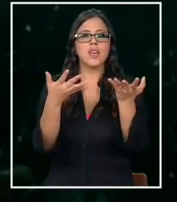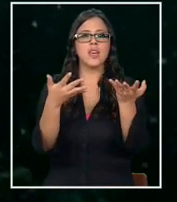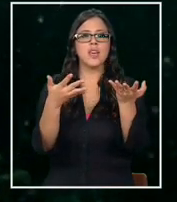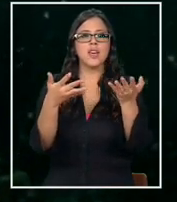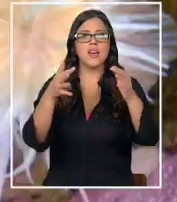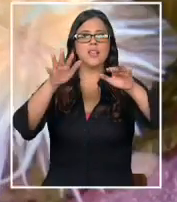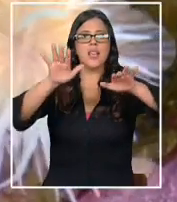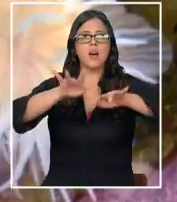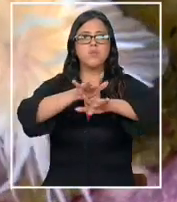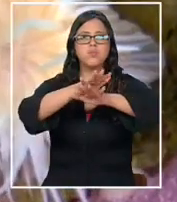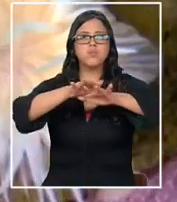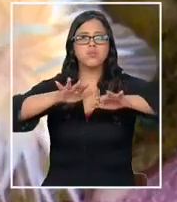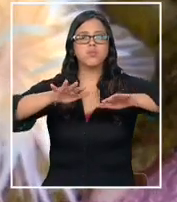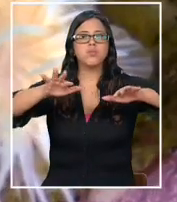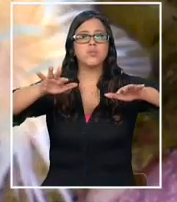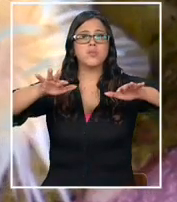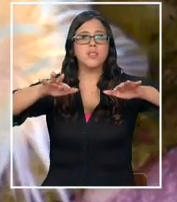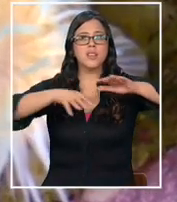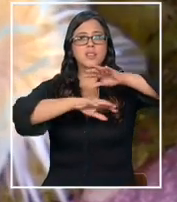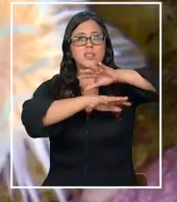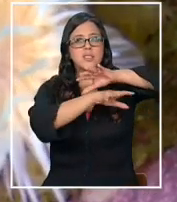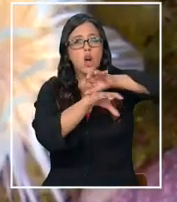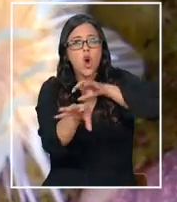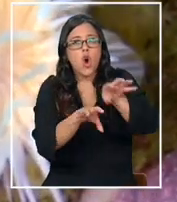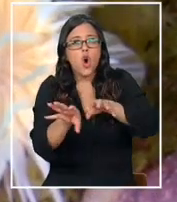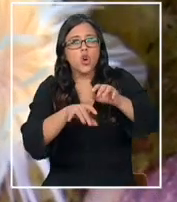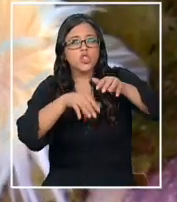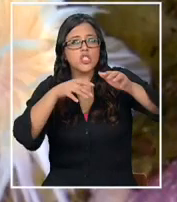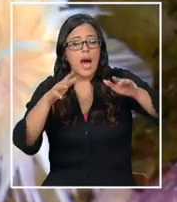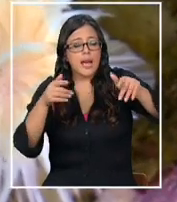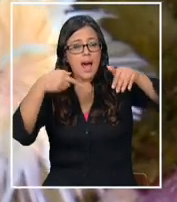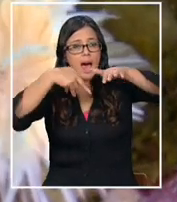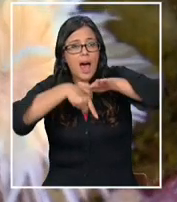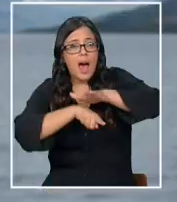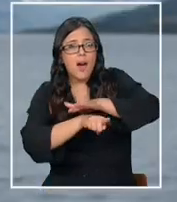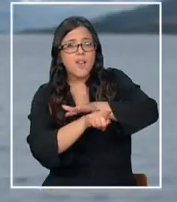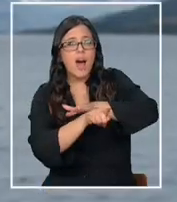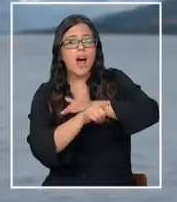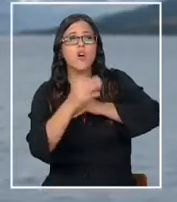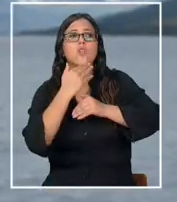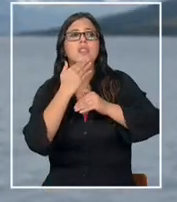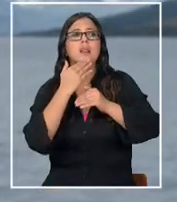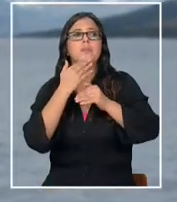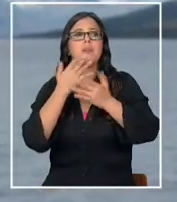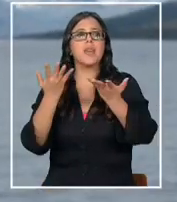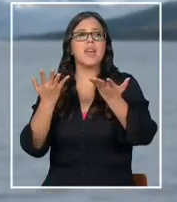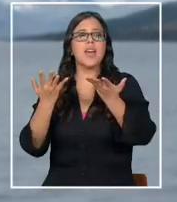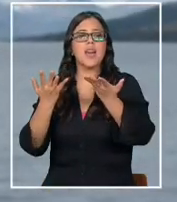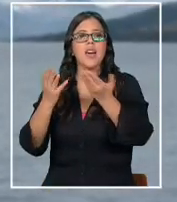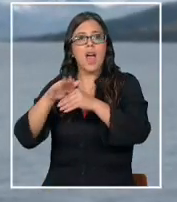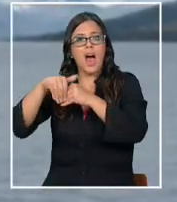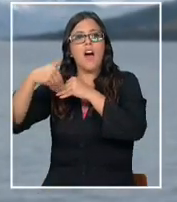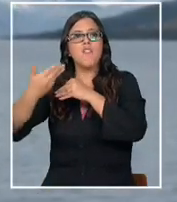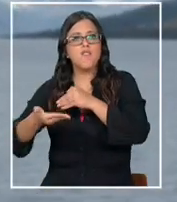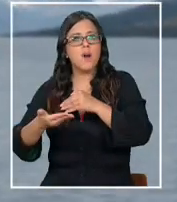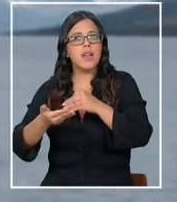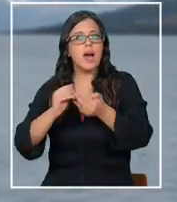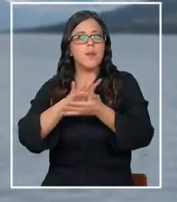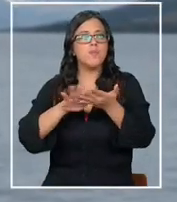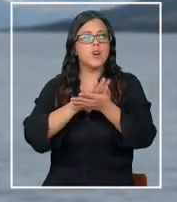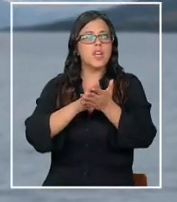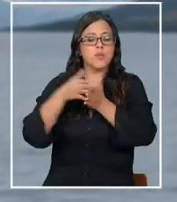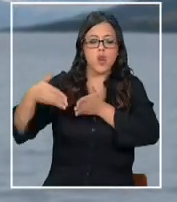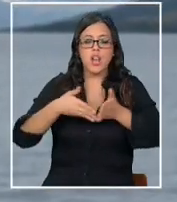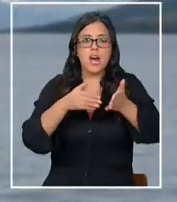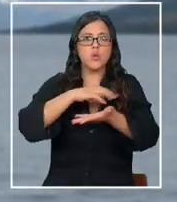marinos y los ecosistemas terrestres. Para nosotros es importante generar una red de parques marinos en la zona de la Ruta de los Parques, que